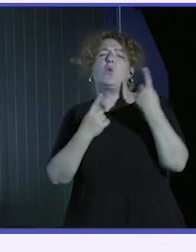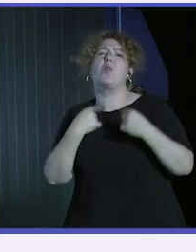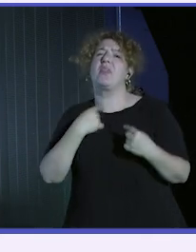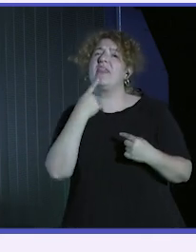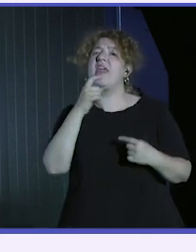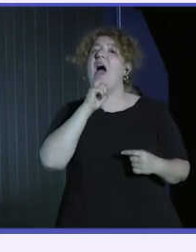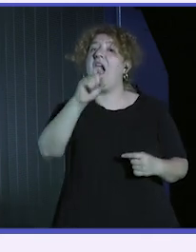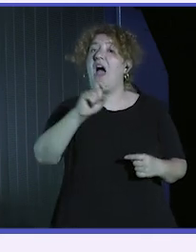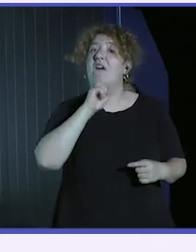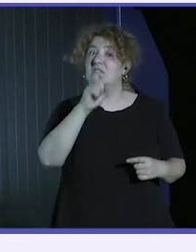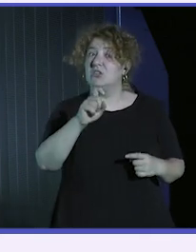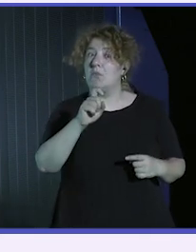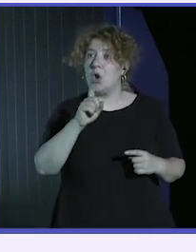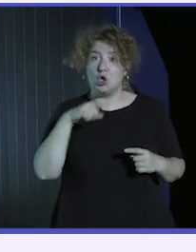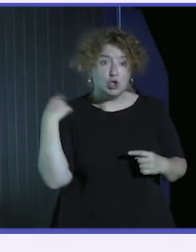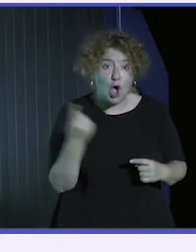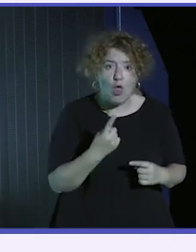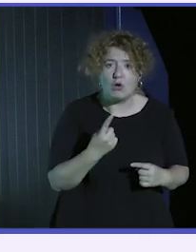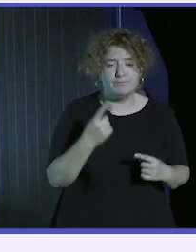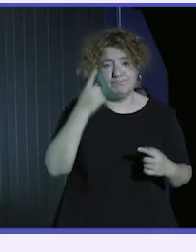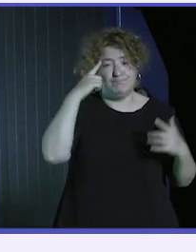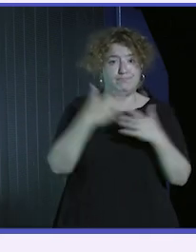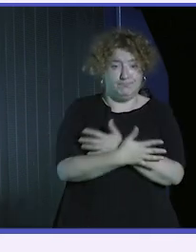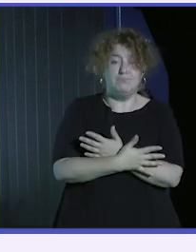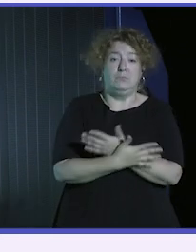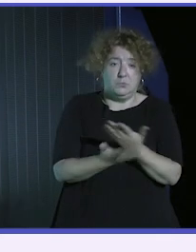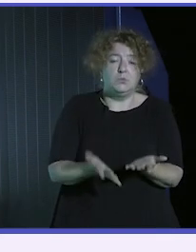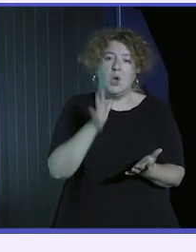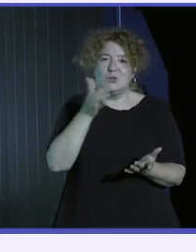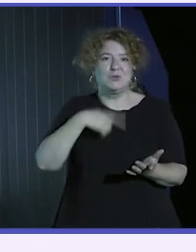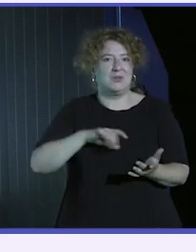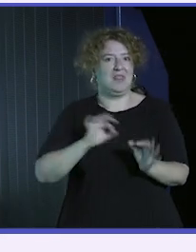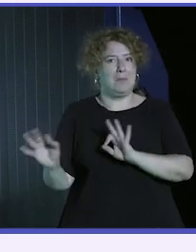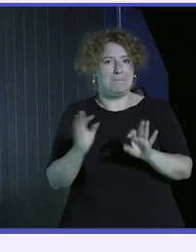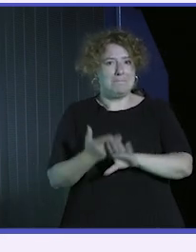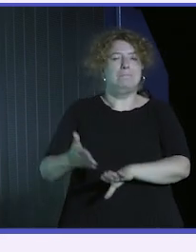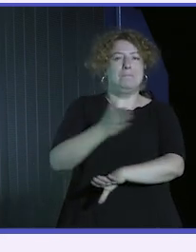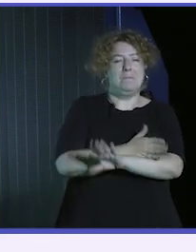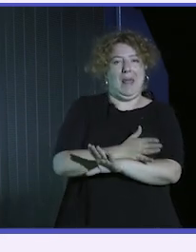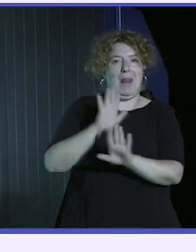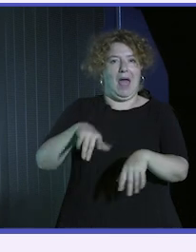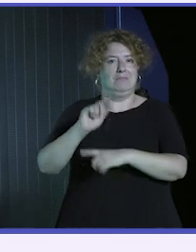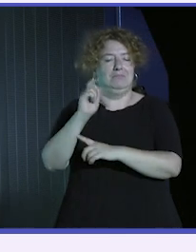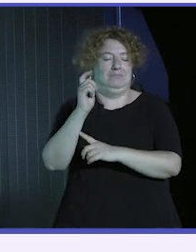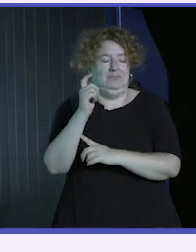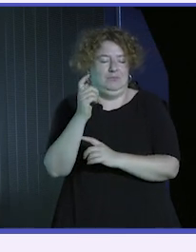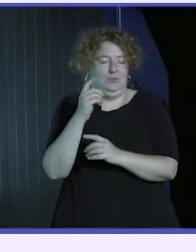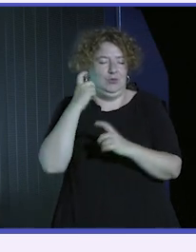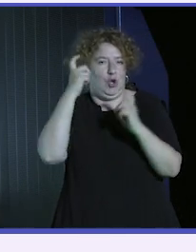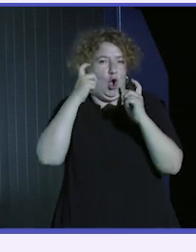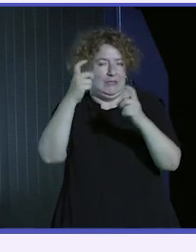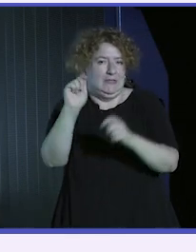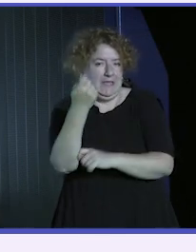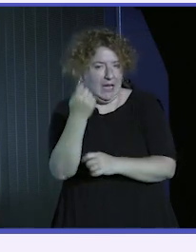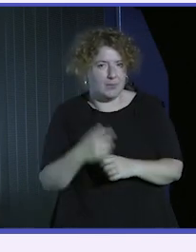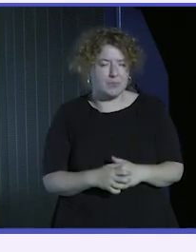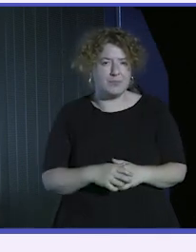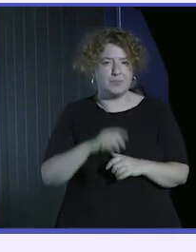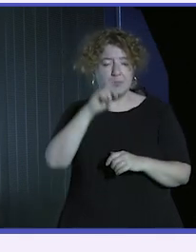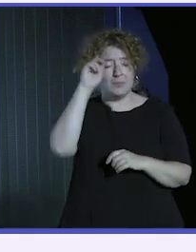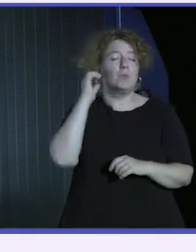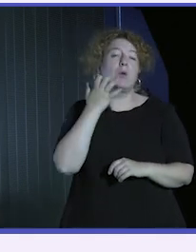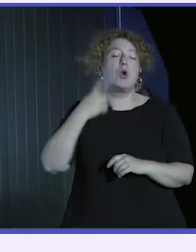todos. Anticipémonos y trabajemos en este sentido. Desde Microsoft estamos haciendo nuestra parte. Hemos generado una